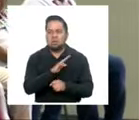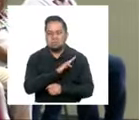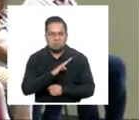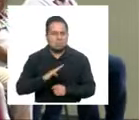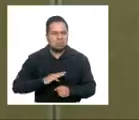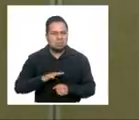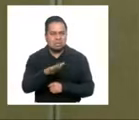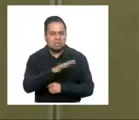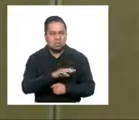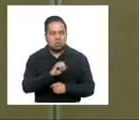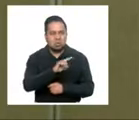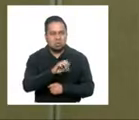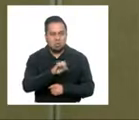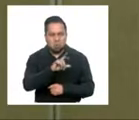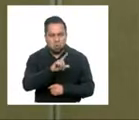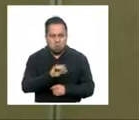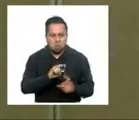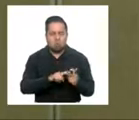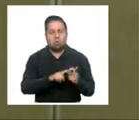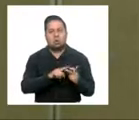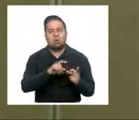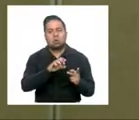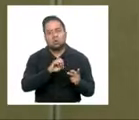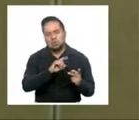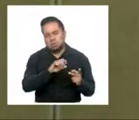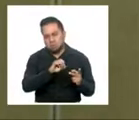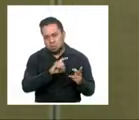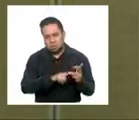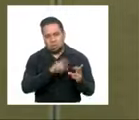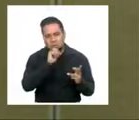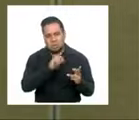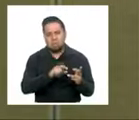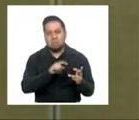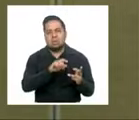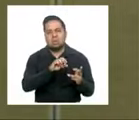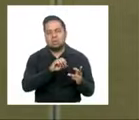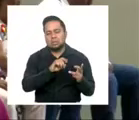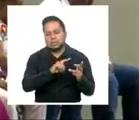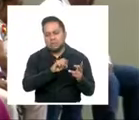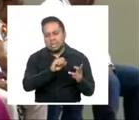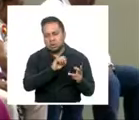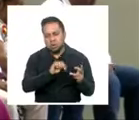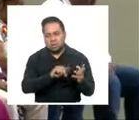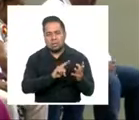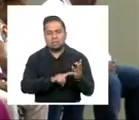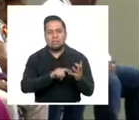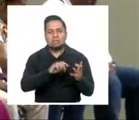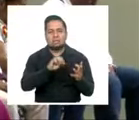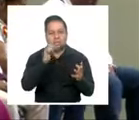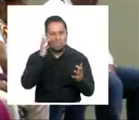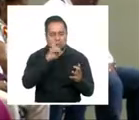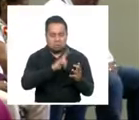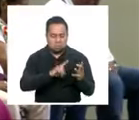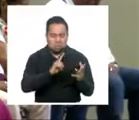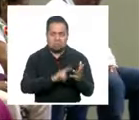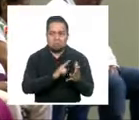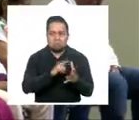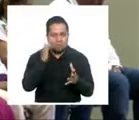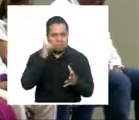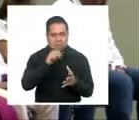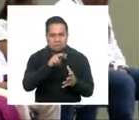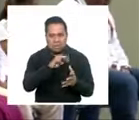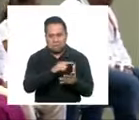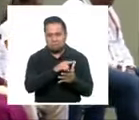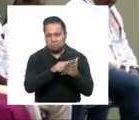municipios Osolotepe, San Francisco Osolotepe, San Juan Osolotepe, Santo Domingo Osolotepe, Santa María